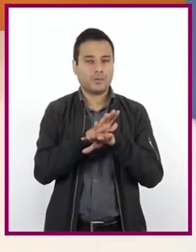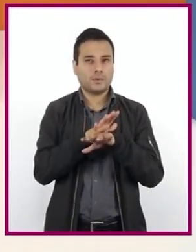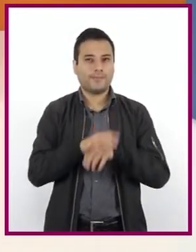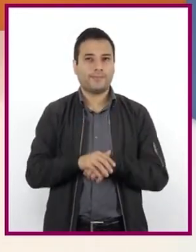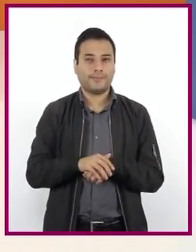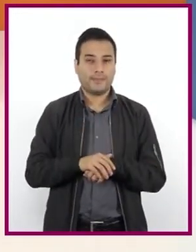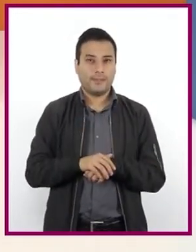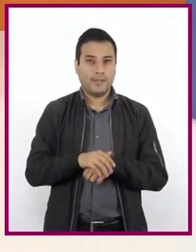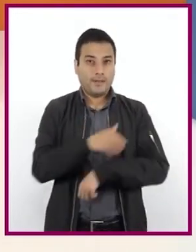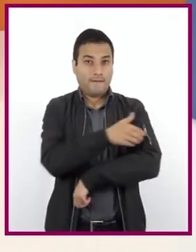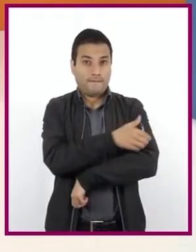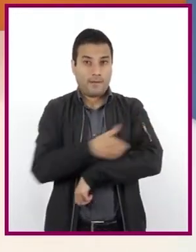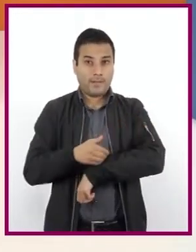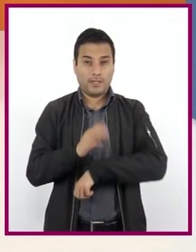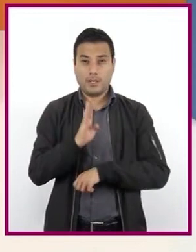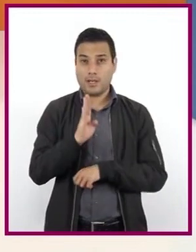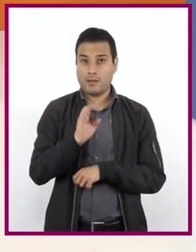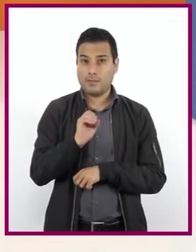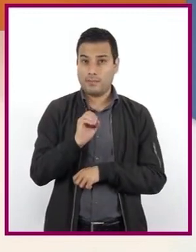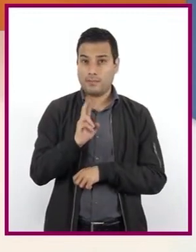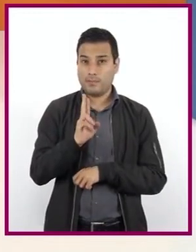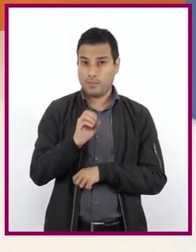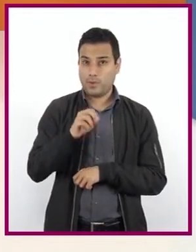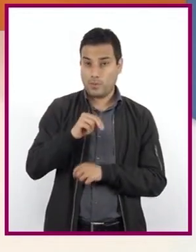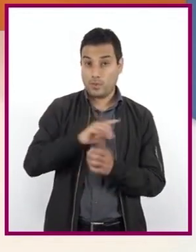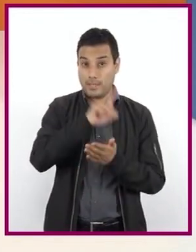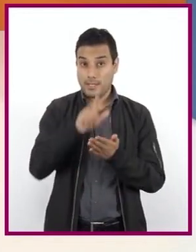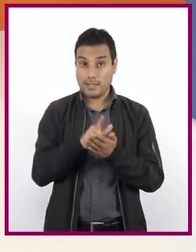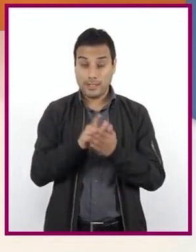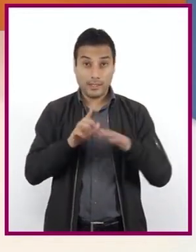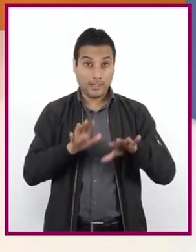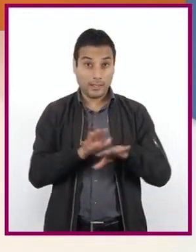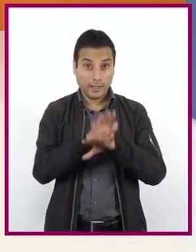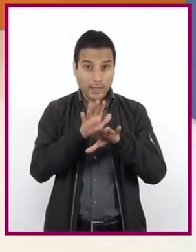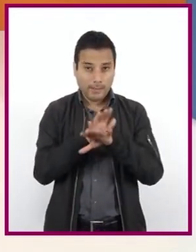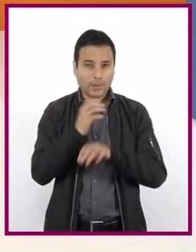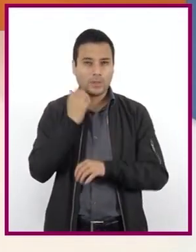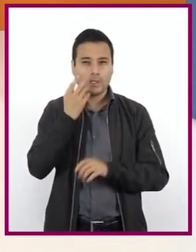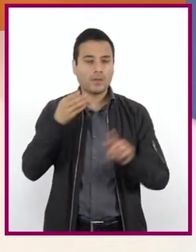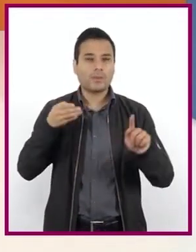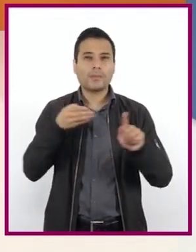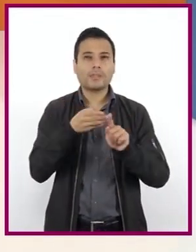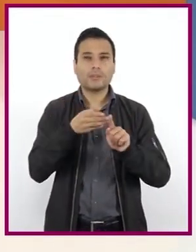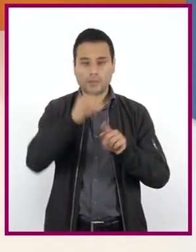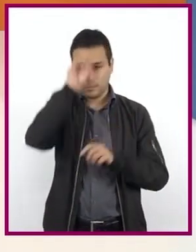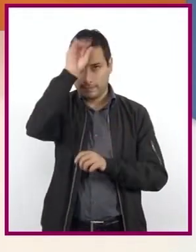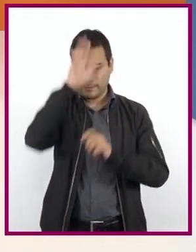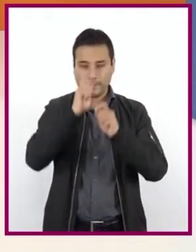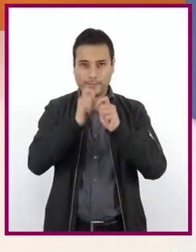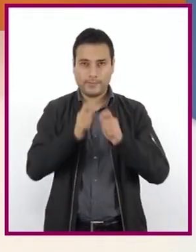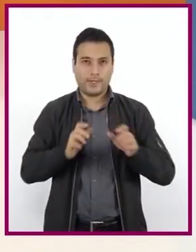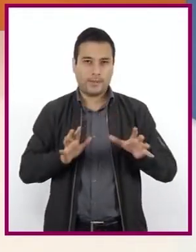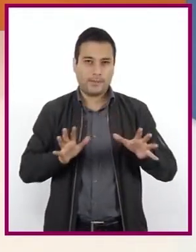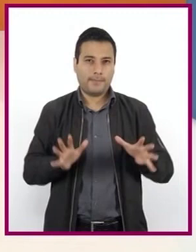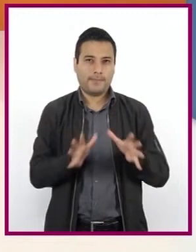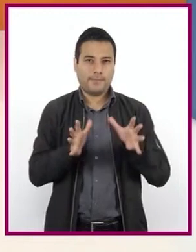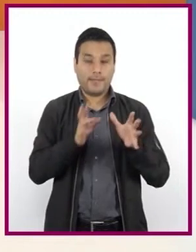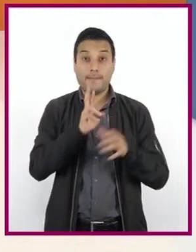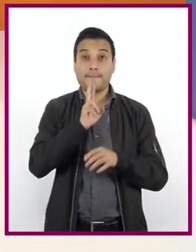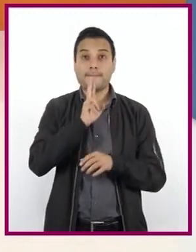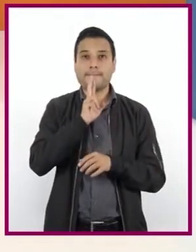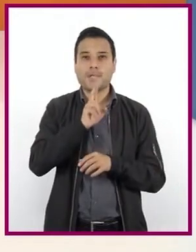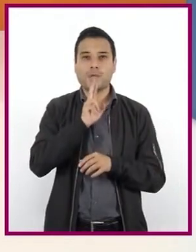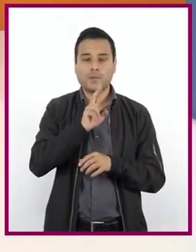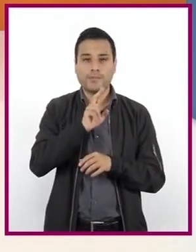monarcas borbones buscó impulsar el desarrollo de la minería con el propósito de